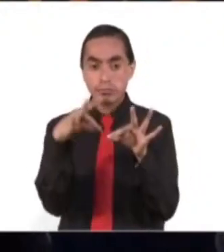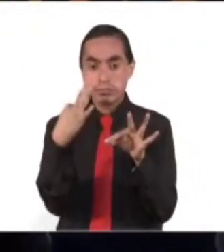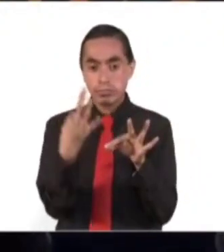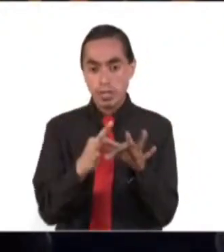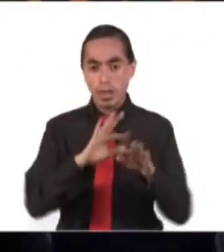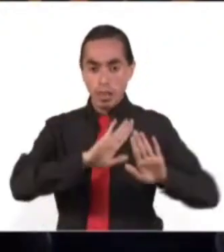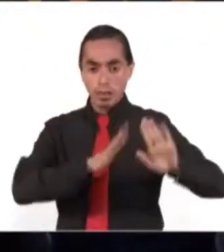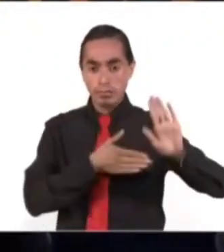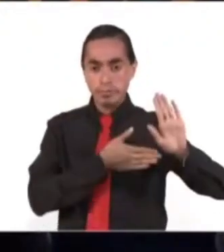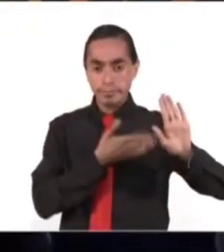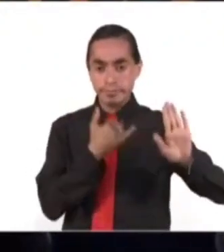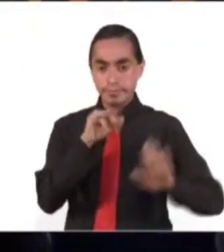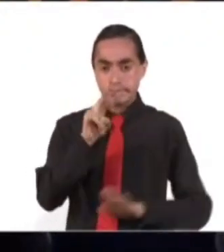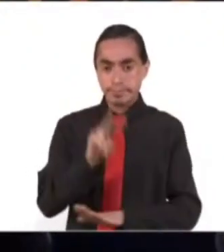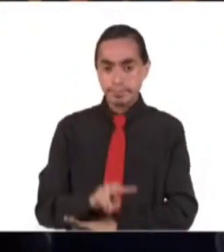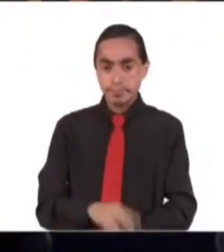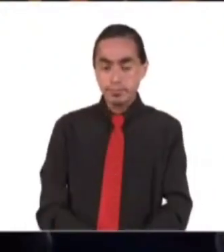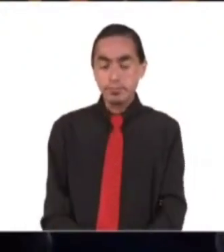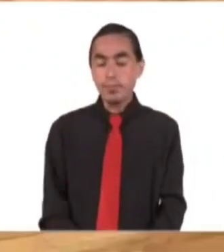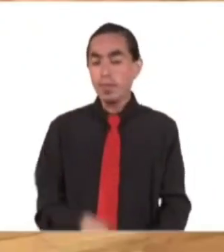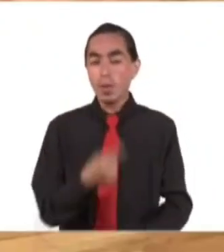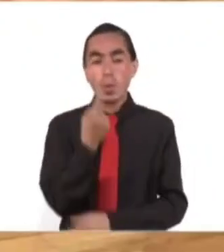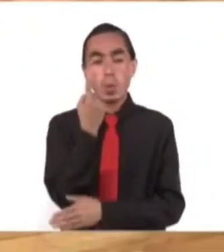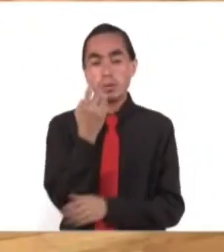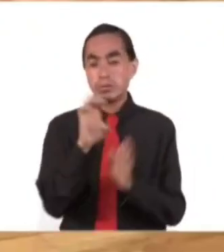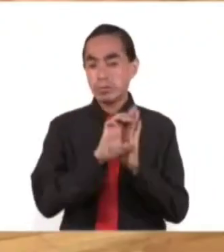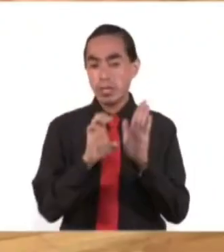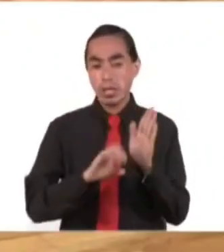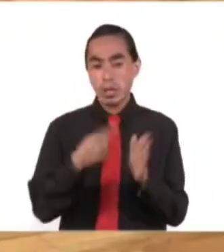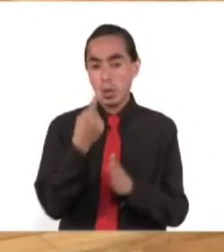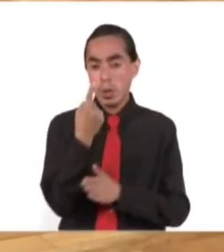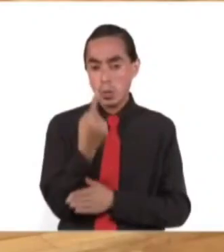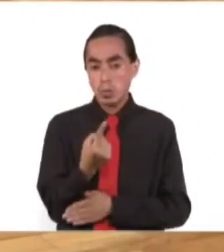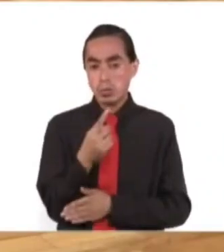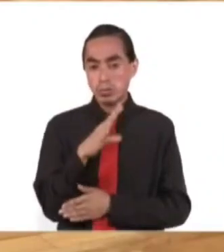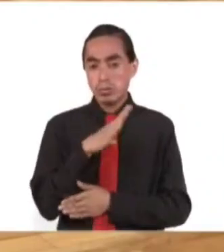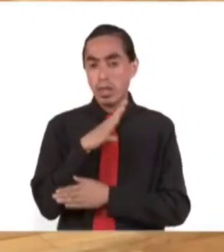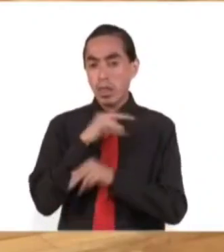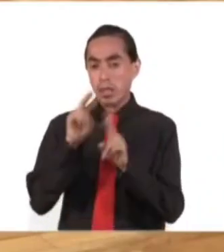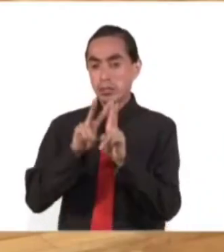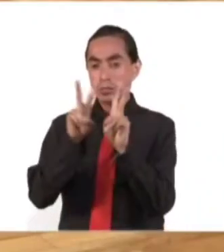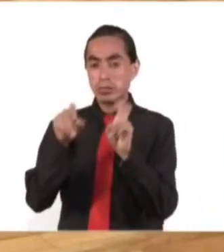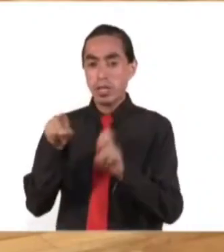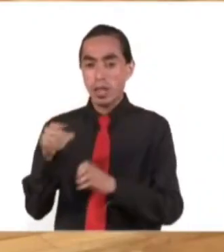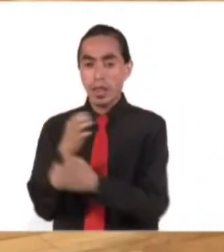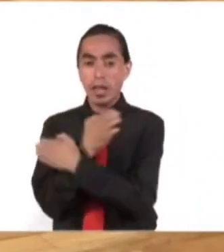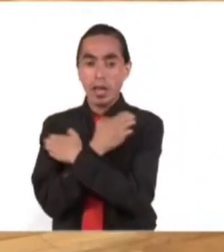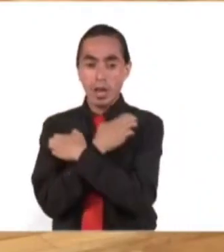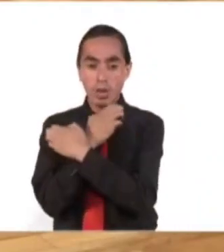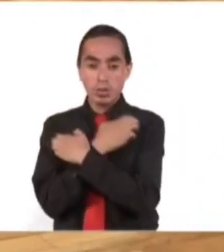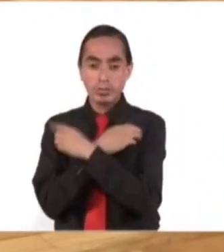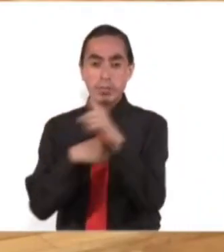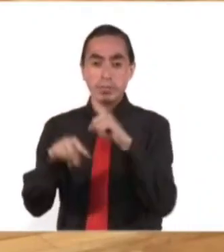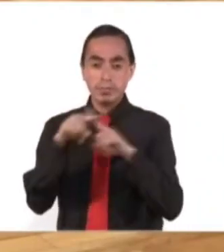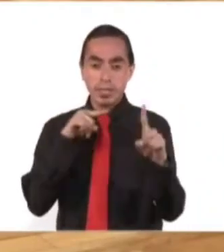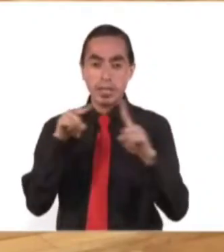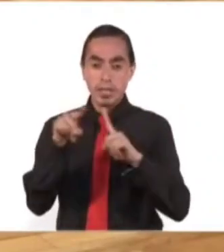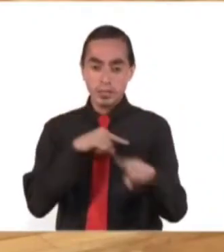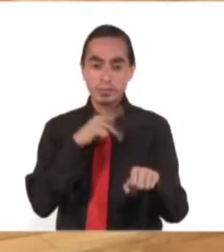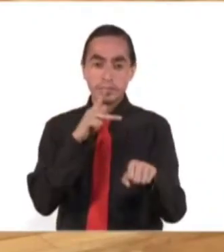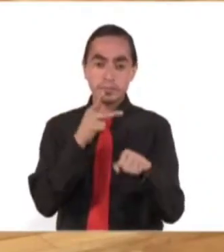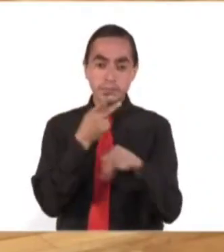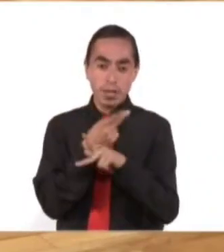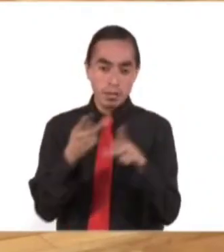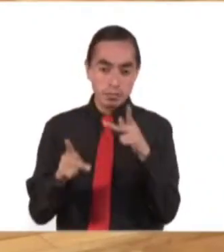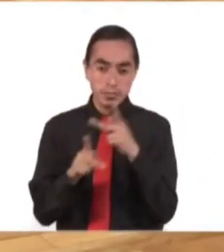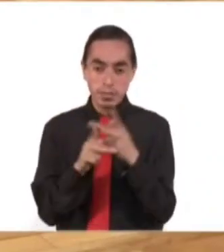nuestros compromisos. Uno de ellos versa sobre la cobertura de la educación media superior y de